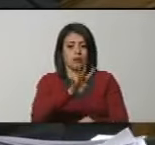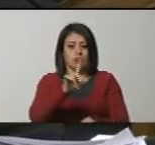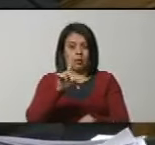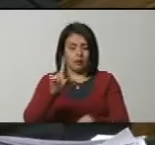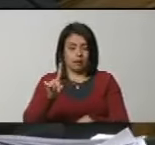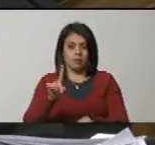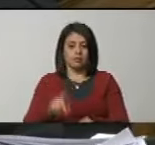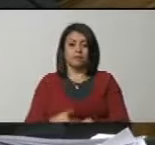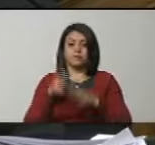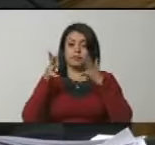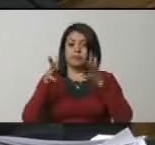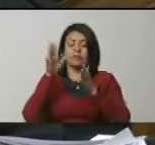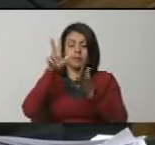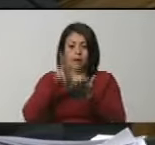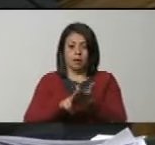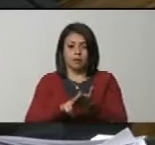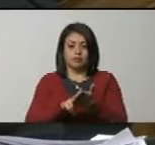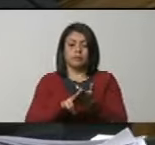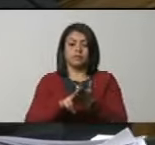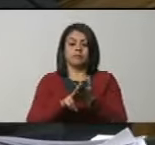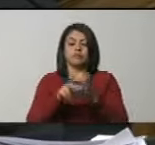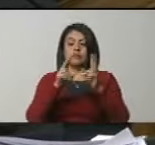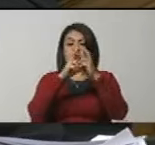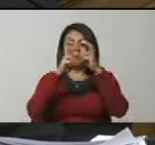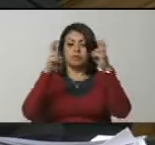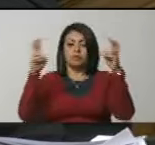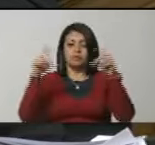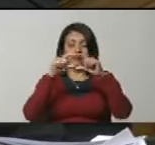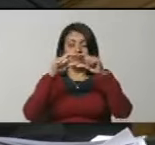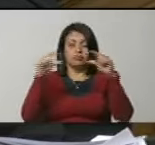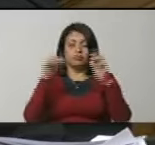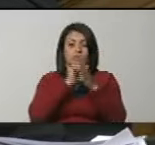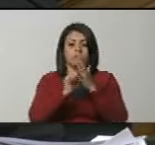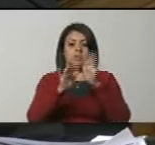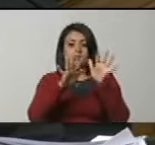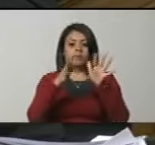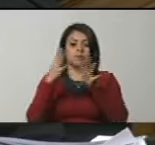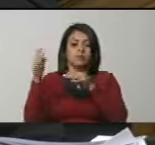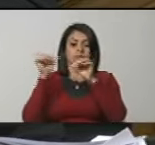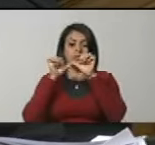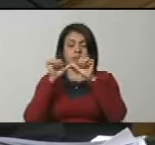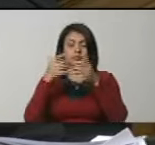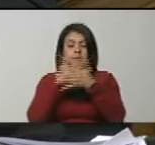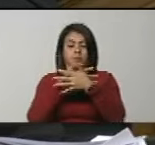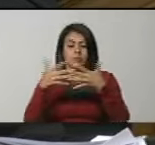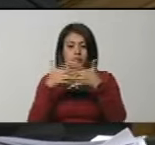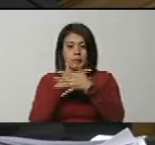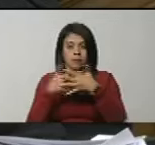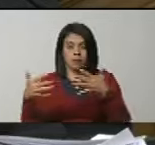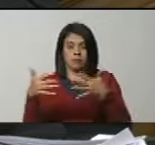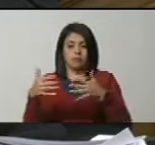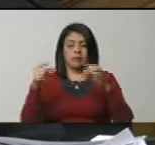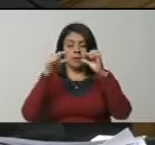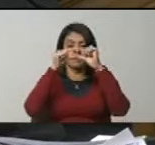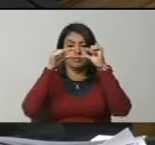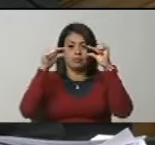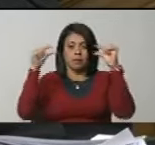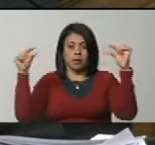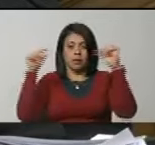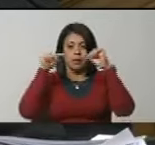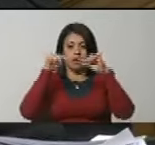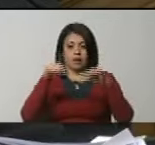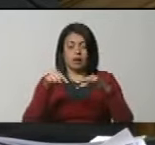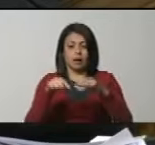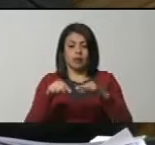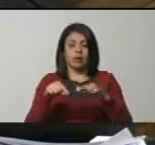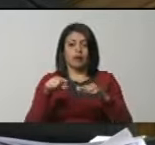Cuadragésimo primero, se sugiere aprobar con modificación la denominación del epígrafe del artículo diecinueve, quedando redactado en los siguientes términos. Epígrafe,